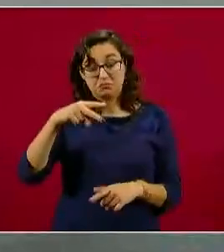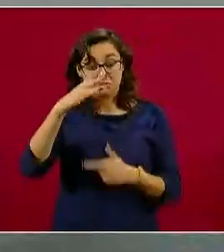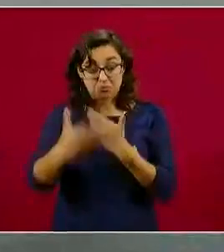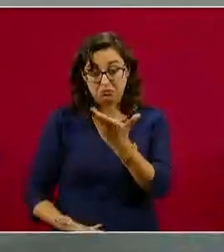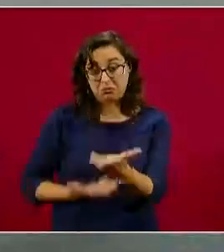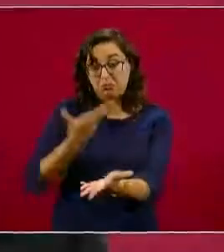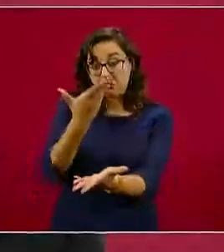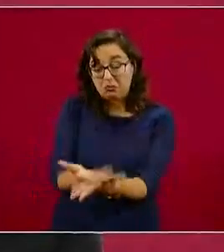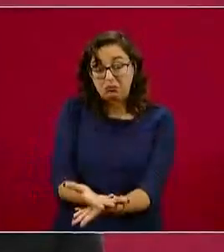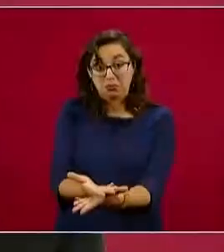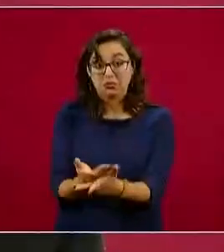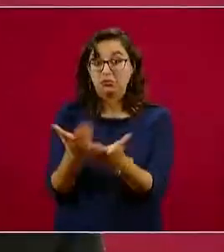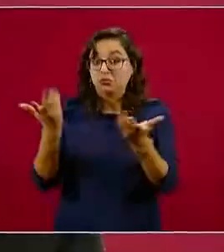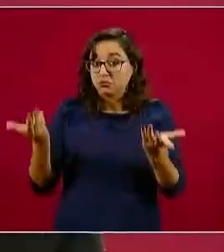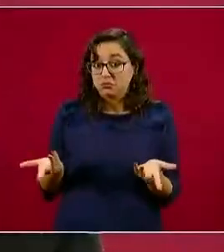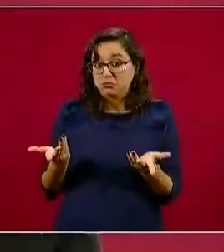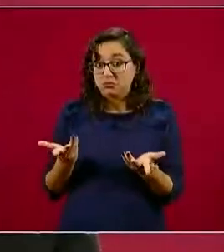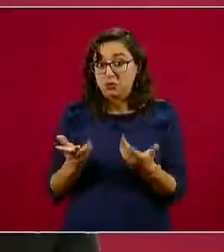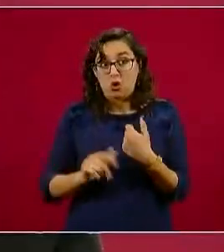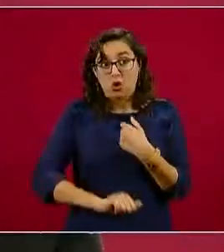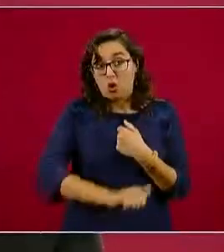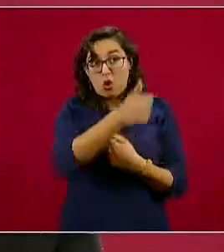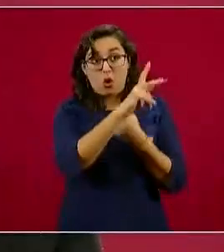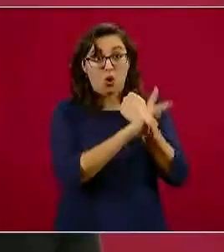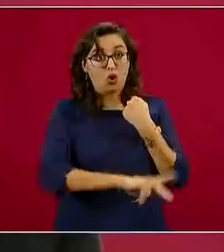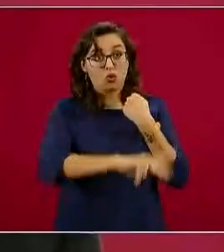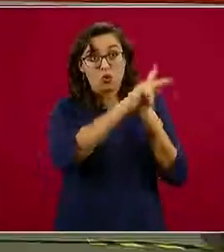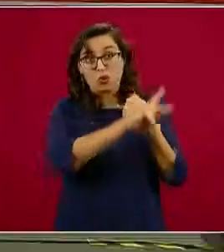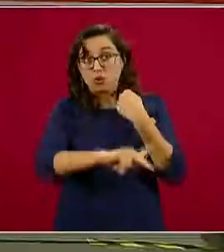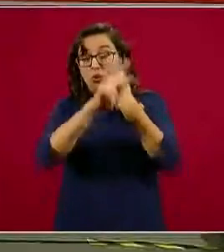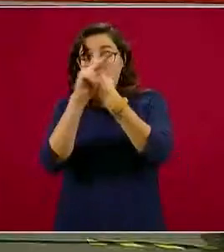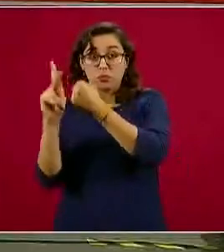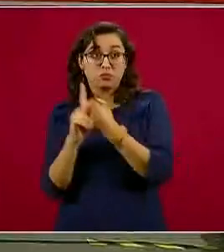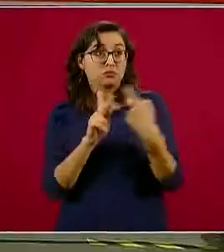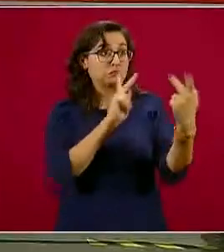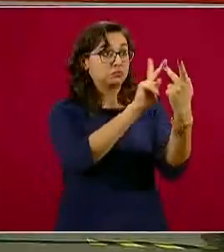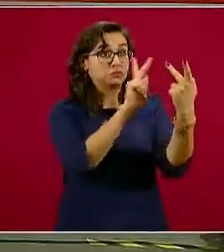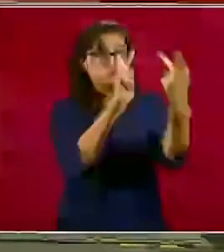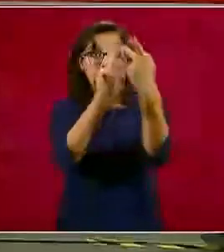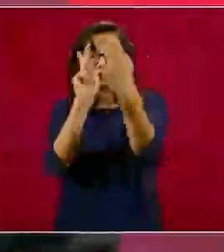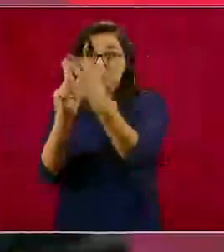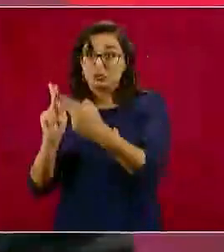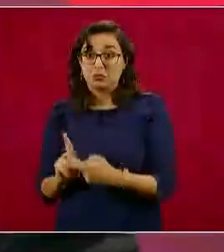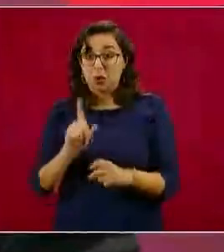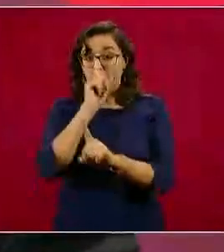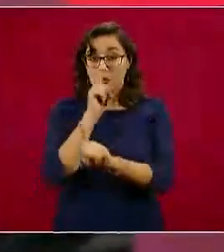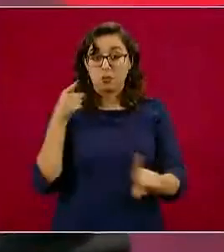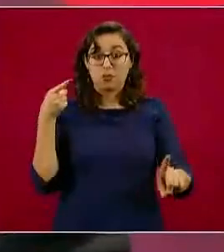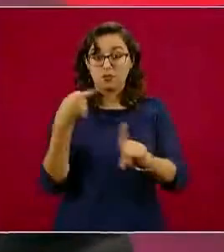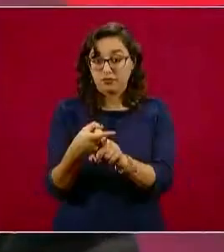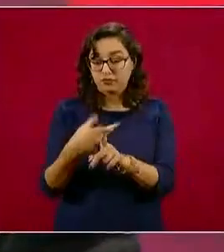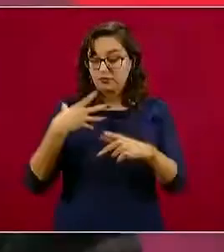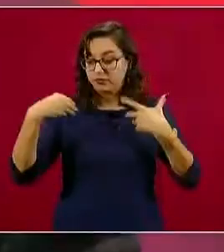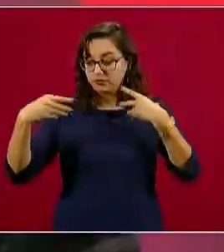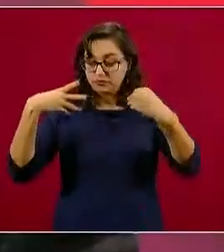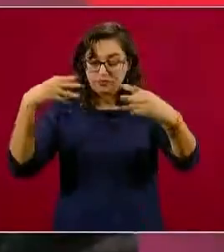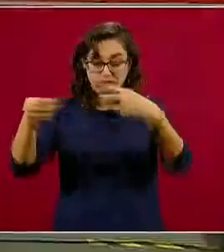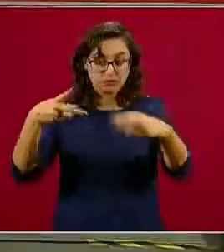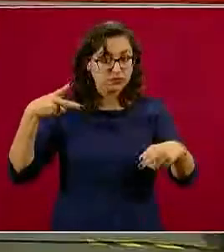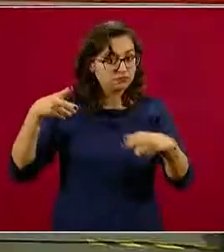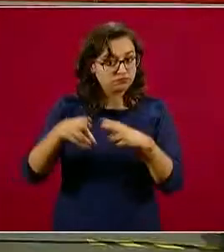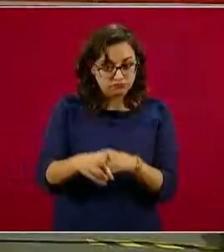parámetros muy semejantes a los que utilizan otros países del mundo, donde los objetivos fundamentales son cortar las cadenas de